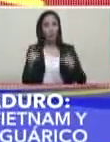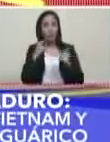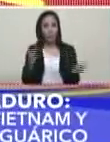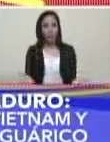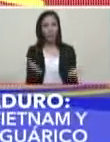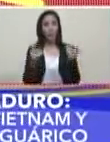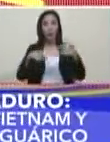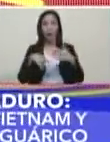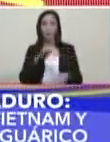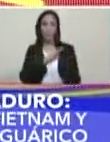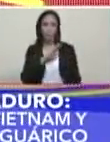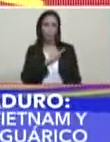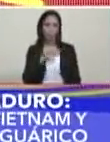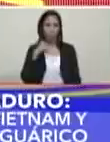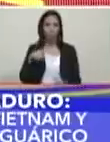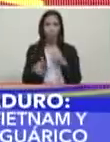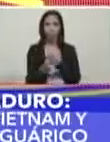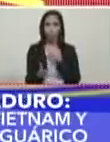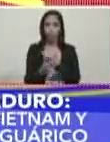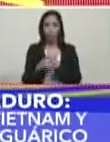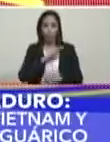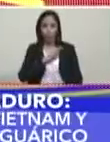nuestro propio modelo tecnológico.